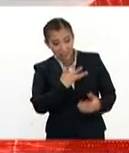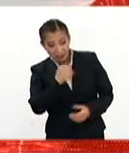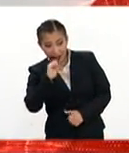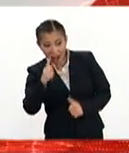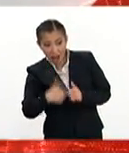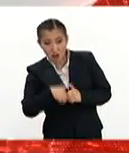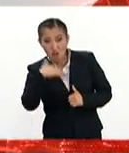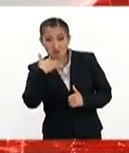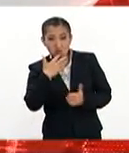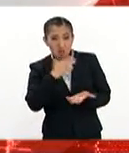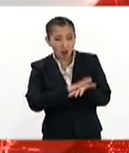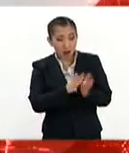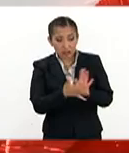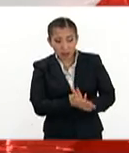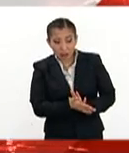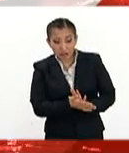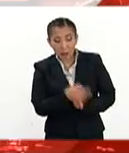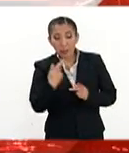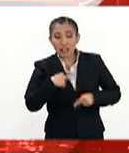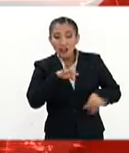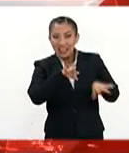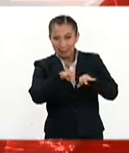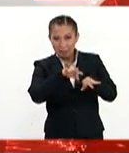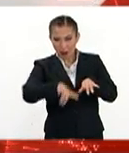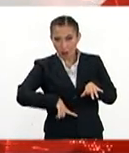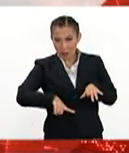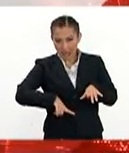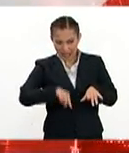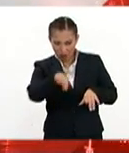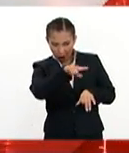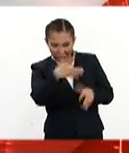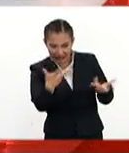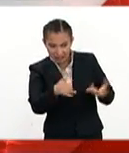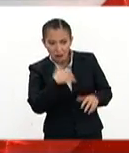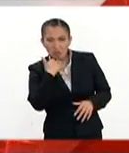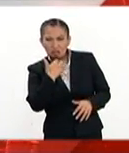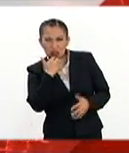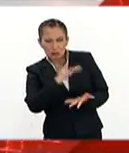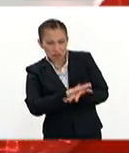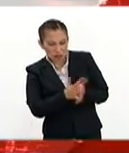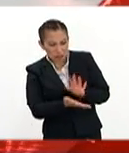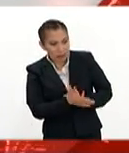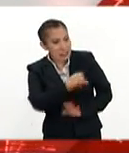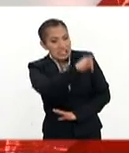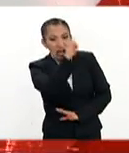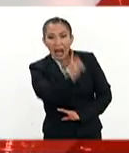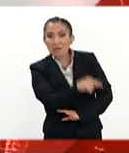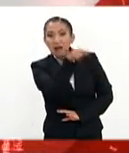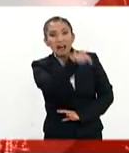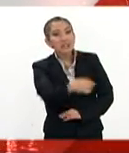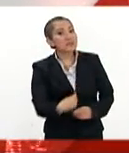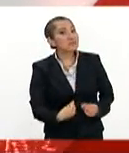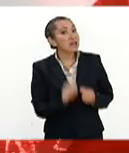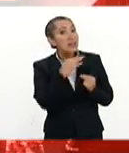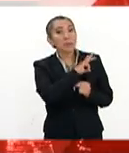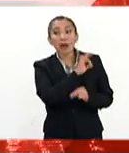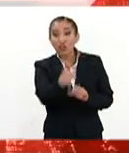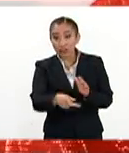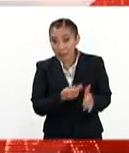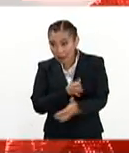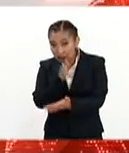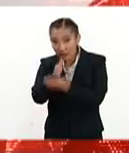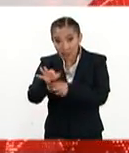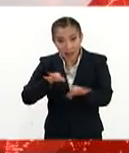de corrupción. El funcionario que cometa un acto de corrupción nunca más en su vida podrá